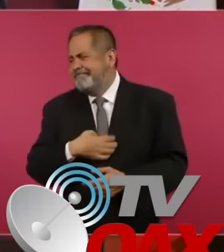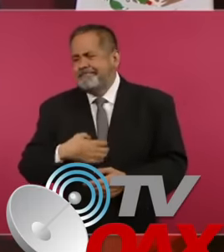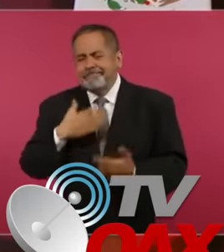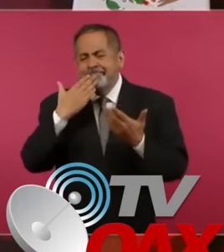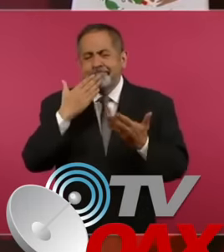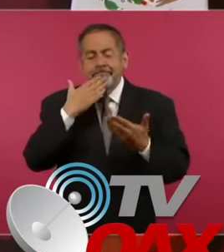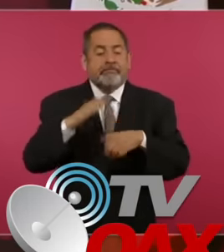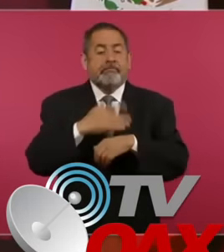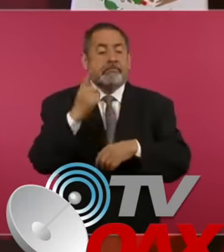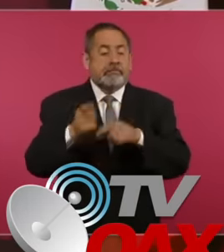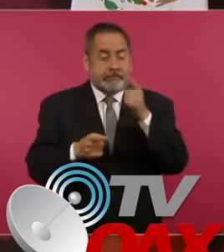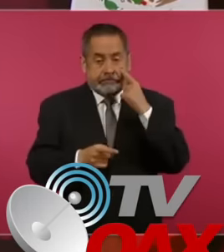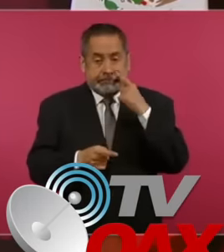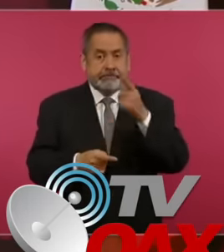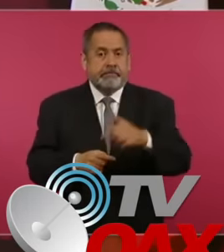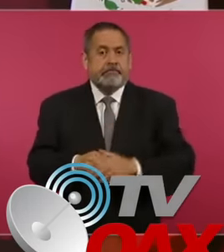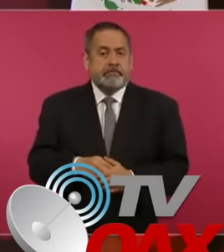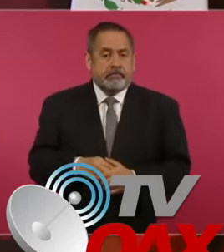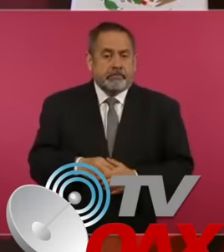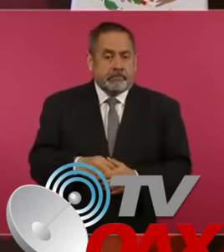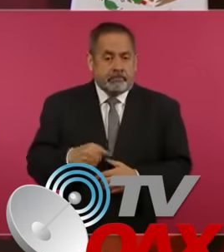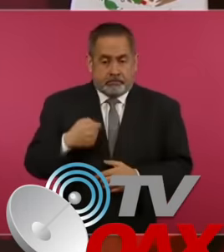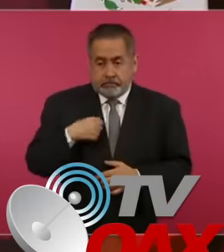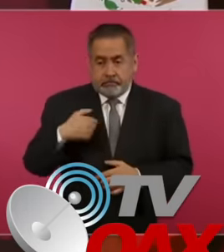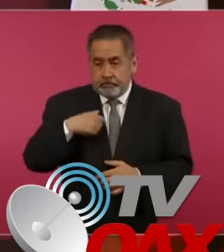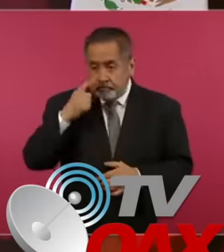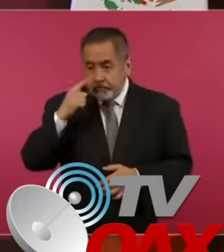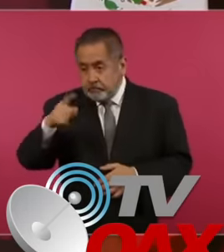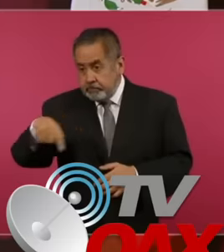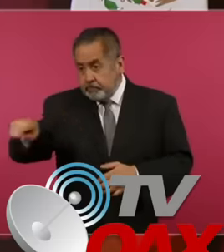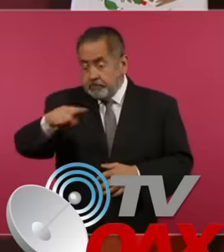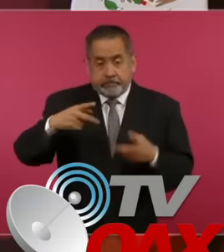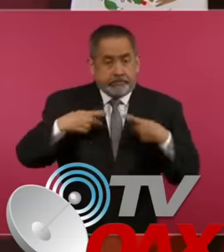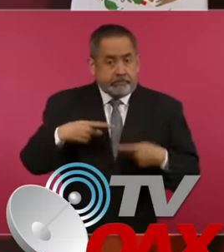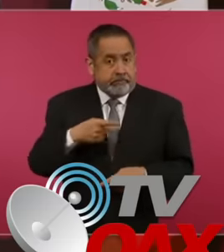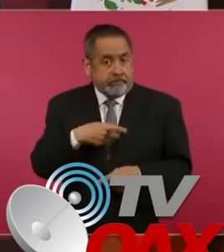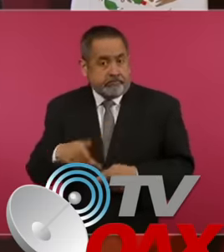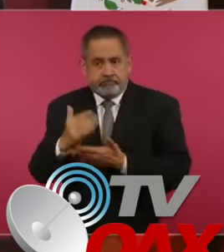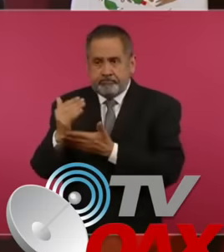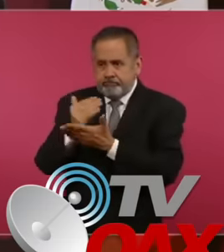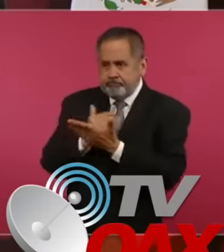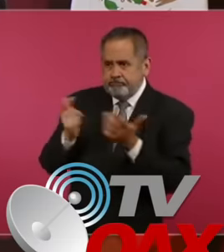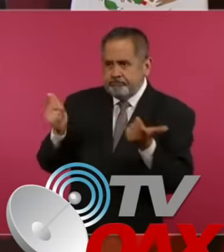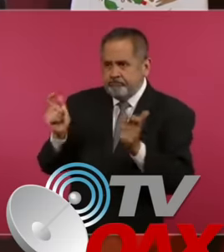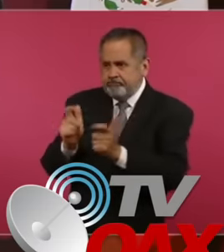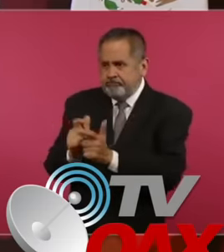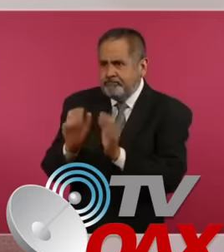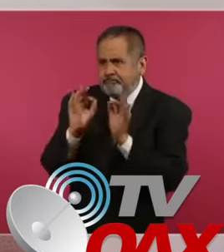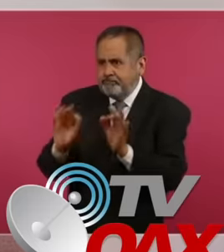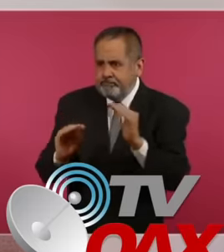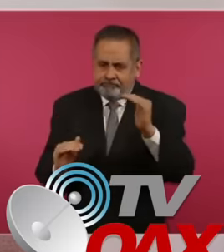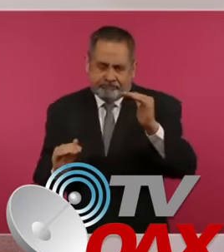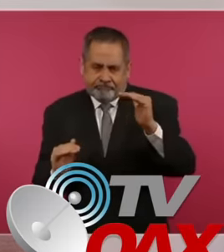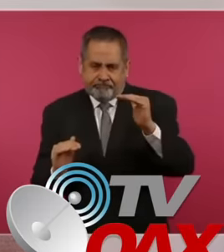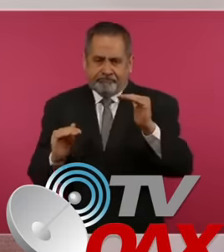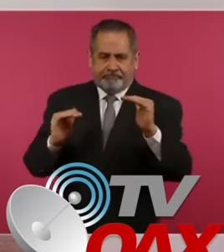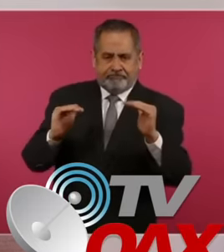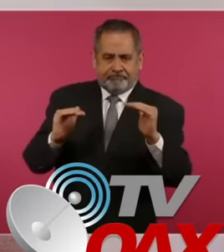porque así como hemos logrado reducir la pobreza, la desigualdad, así